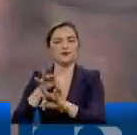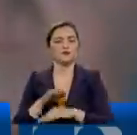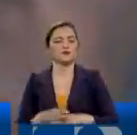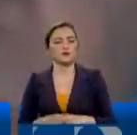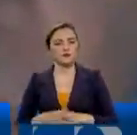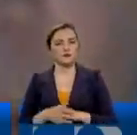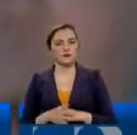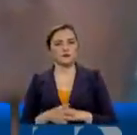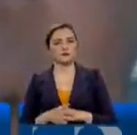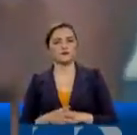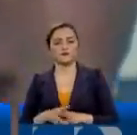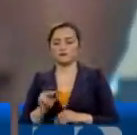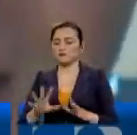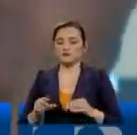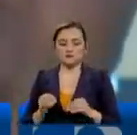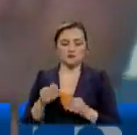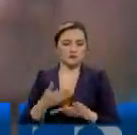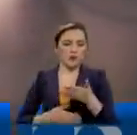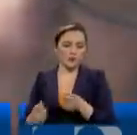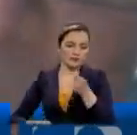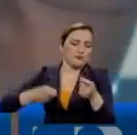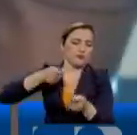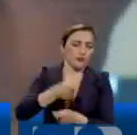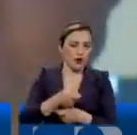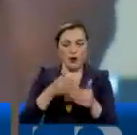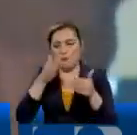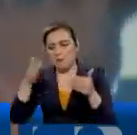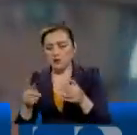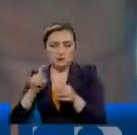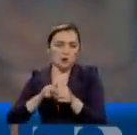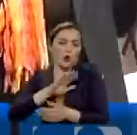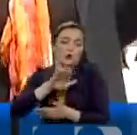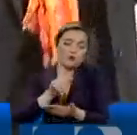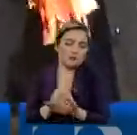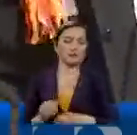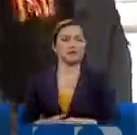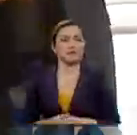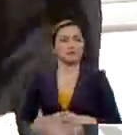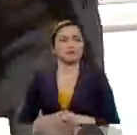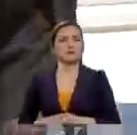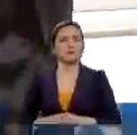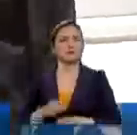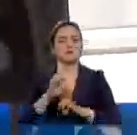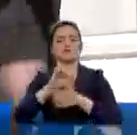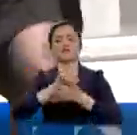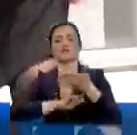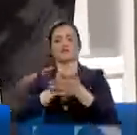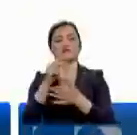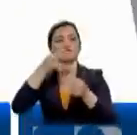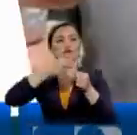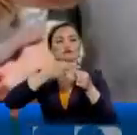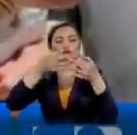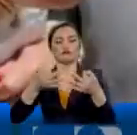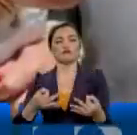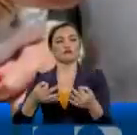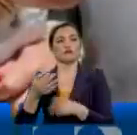devuelven los documentos. Y si están dentro del plazo para presentar inscripción, vuelven a presentar. Los binomios calificados cuya participación se